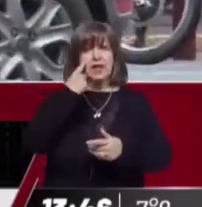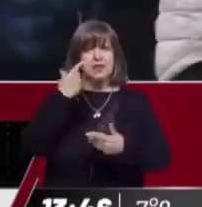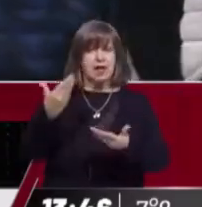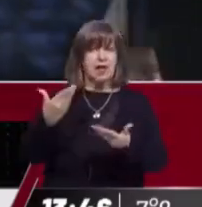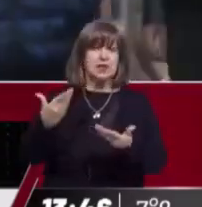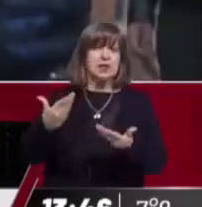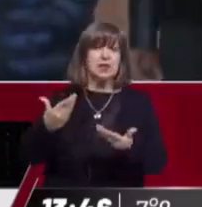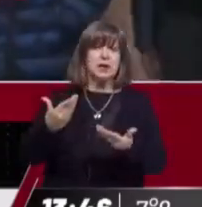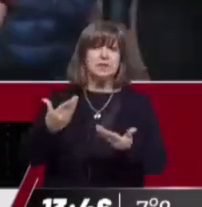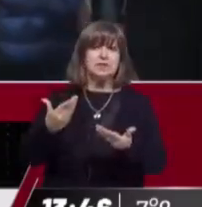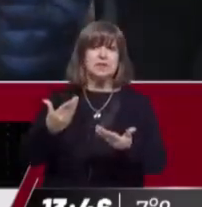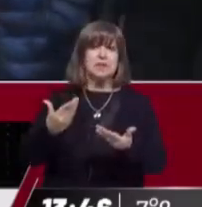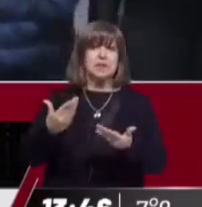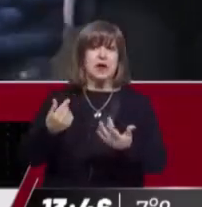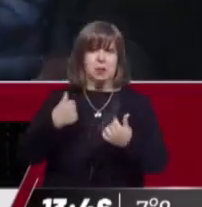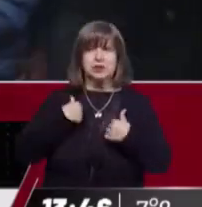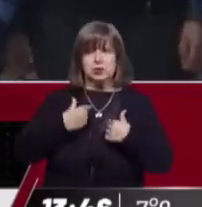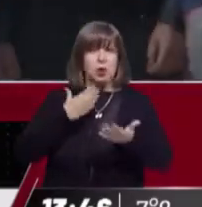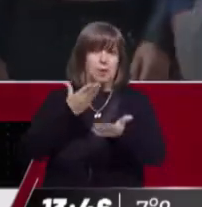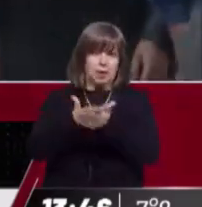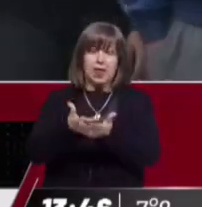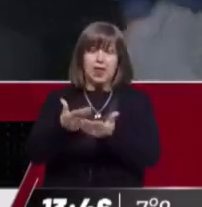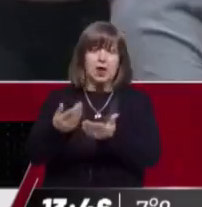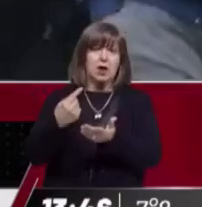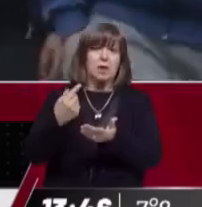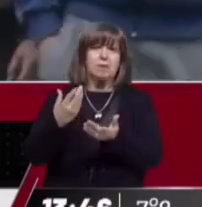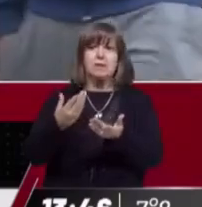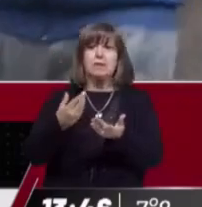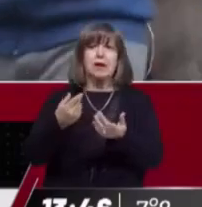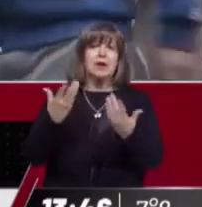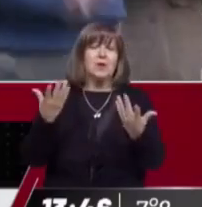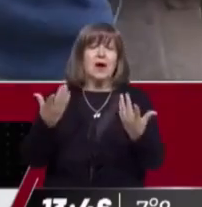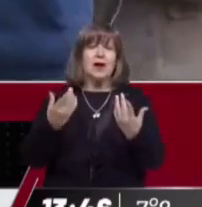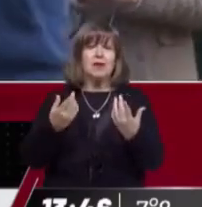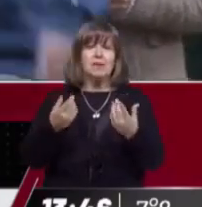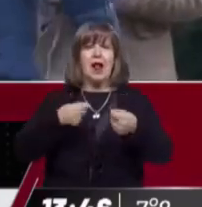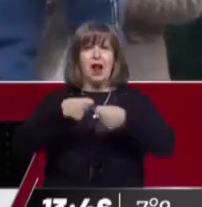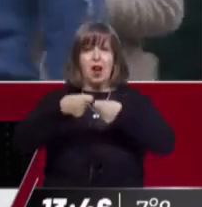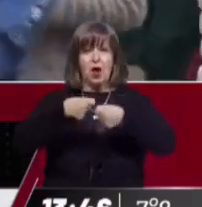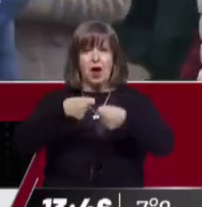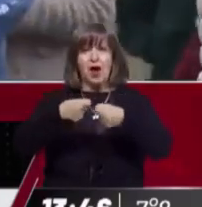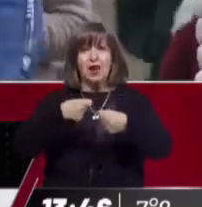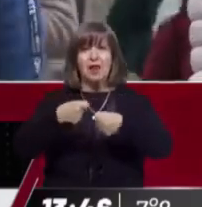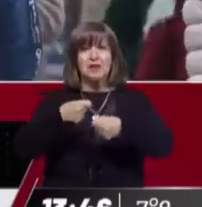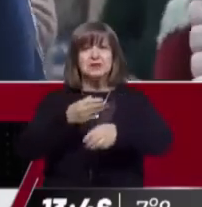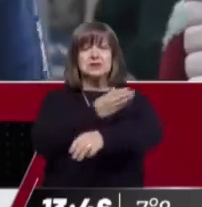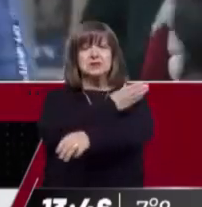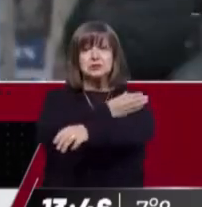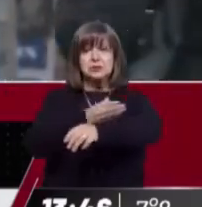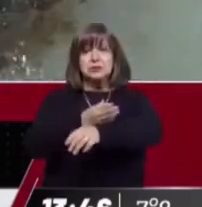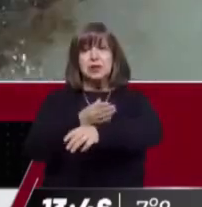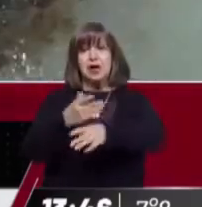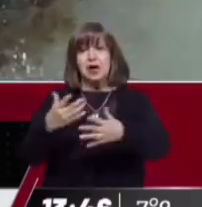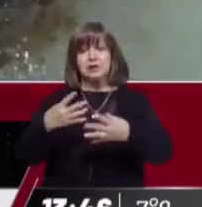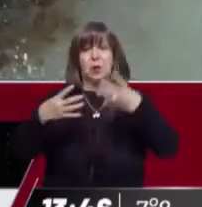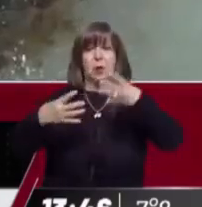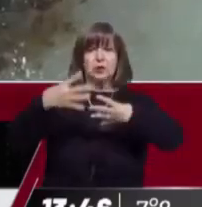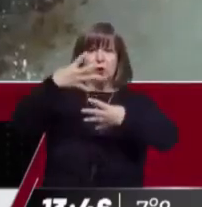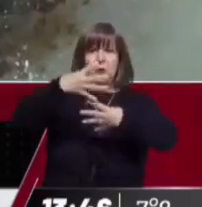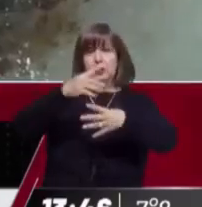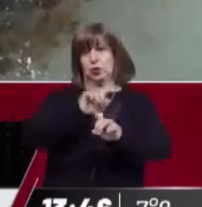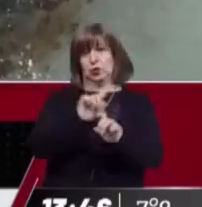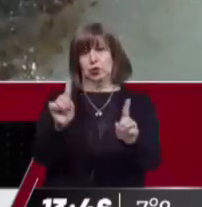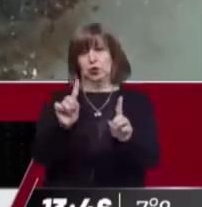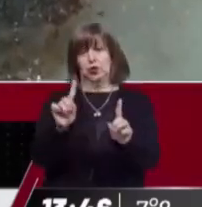haya salido a apoyar a poner otra vez en debate para aquellos locales que todavía no se adaptan a este nuevo horario Qué